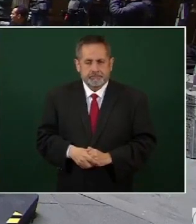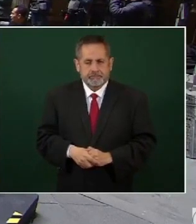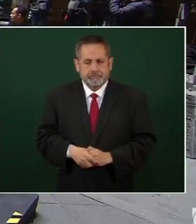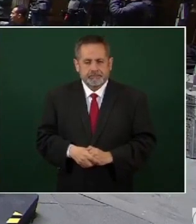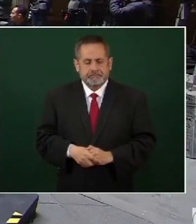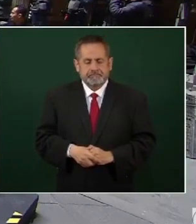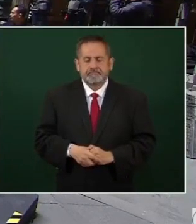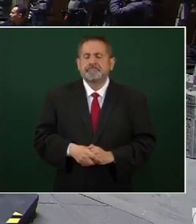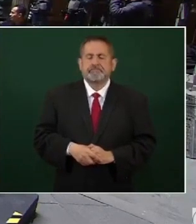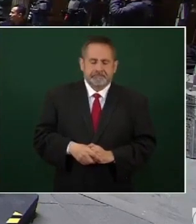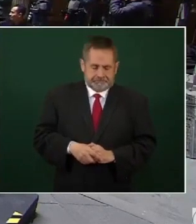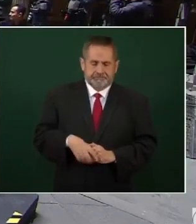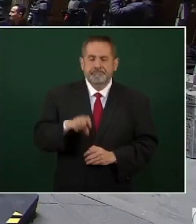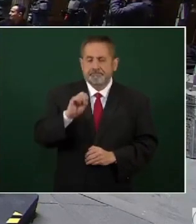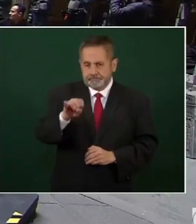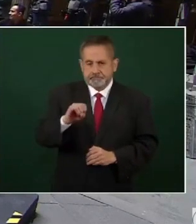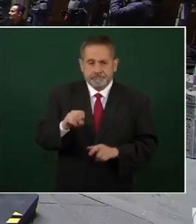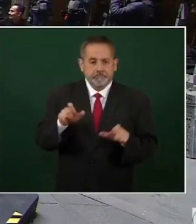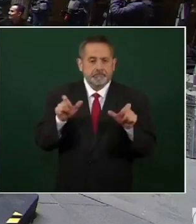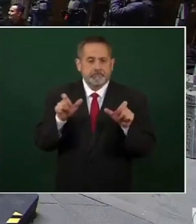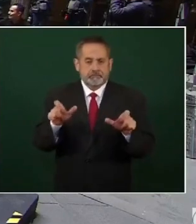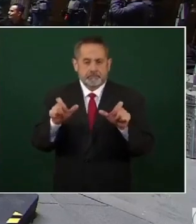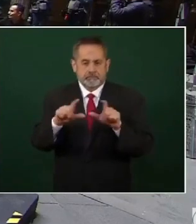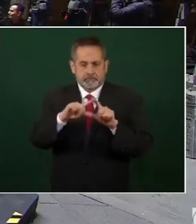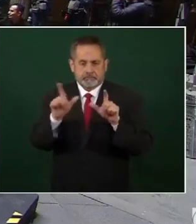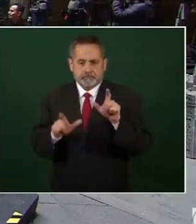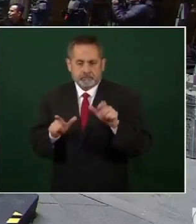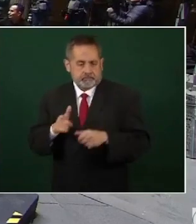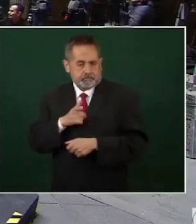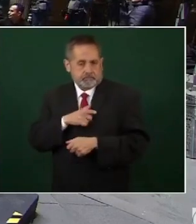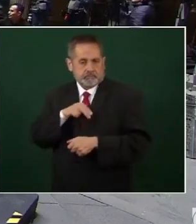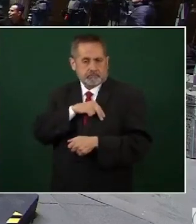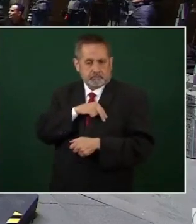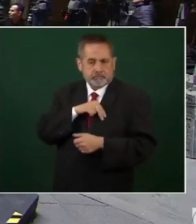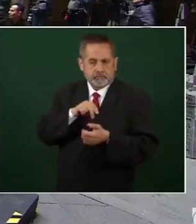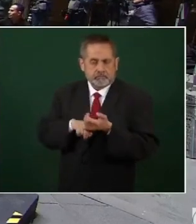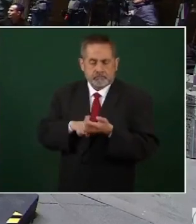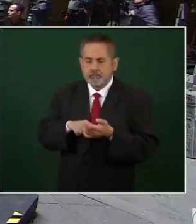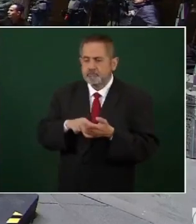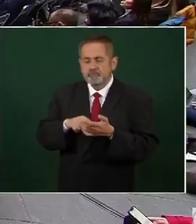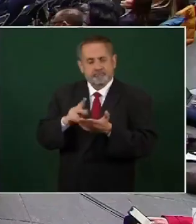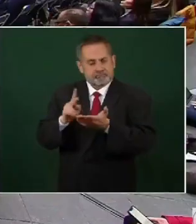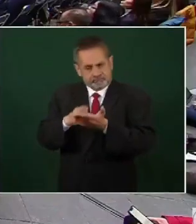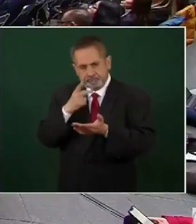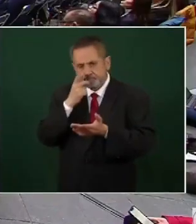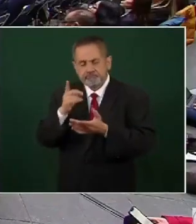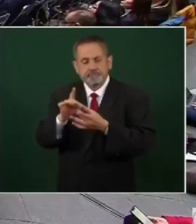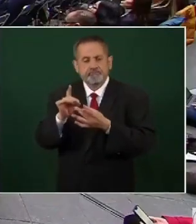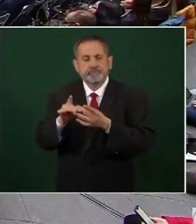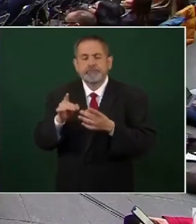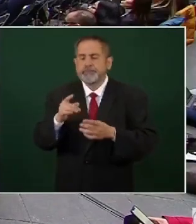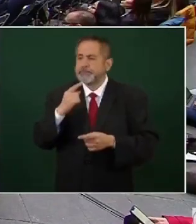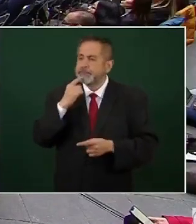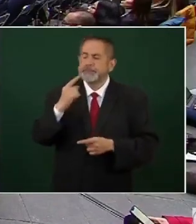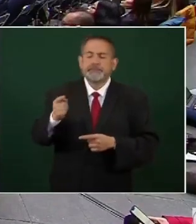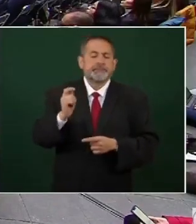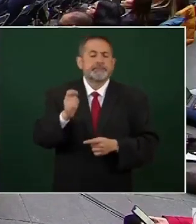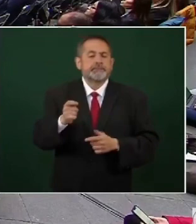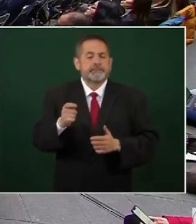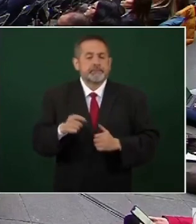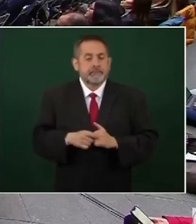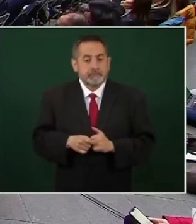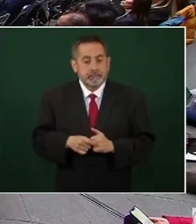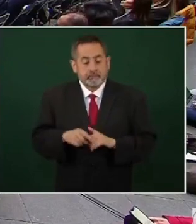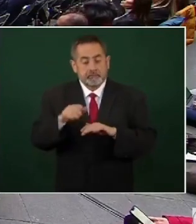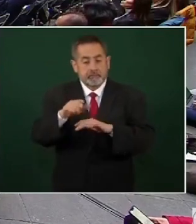Sí, está la Guardia Nacional. Vale la pena que se mencione que en